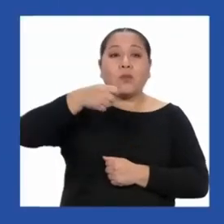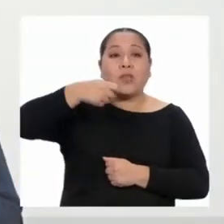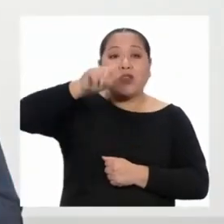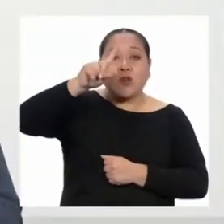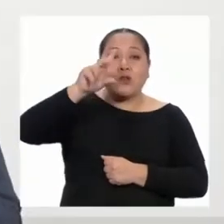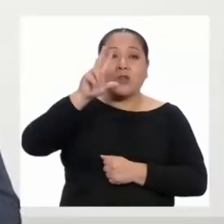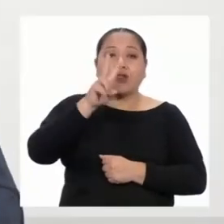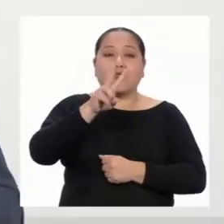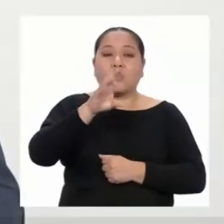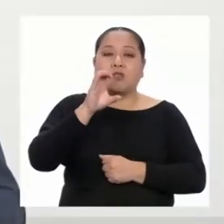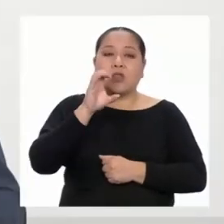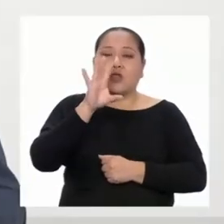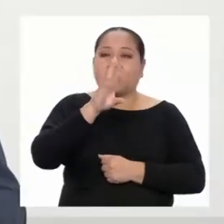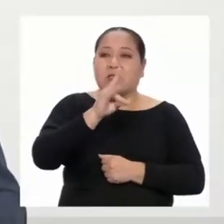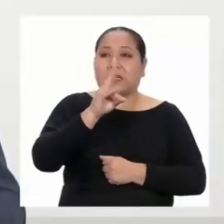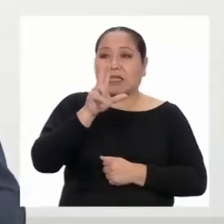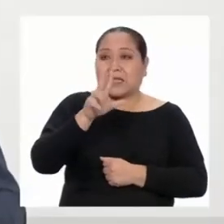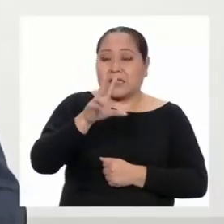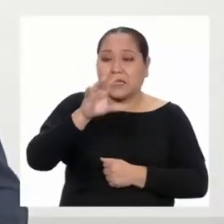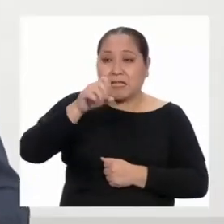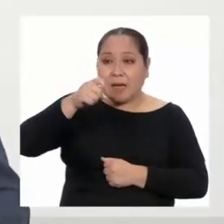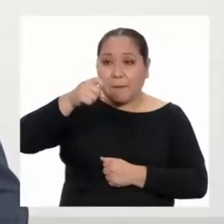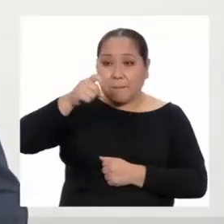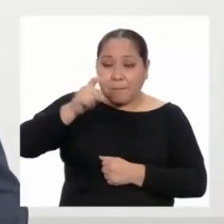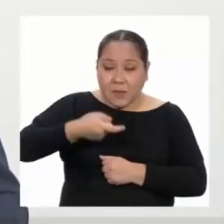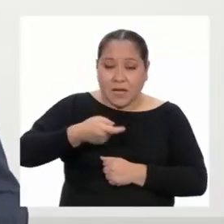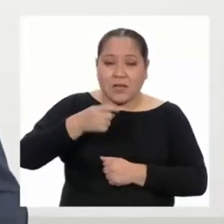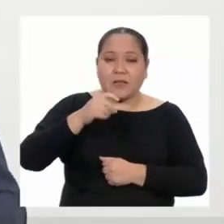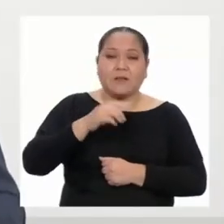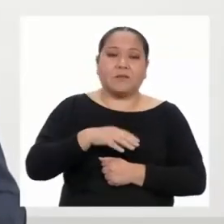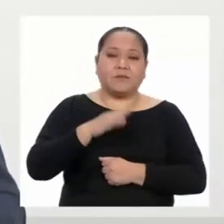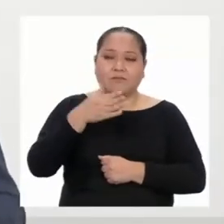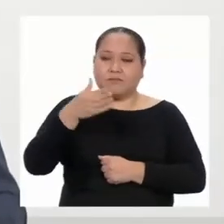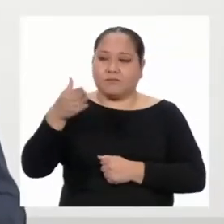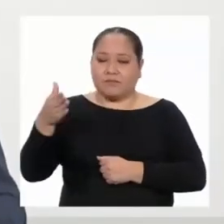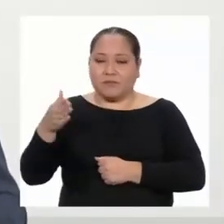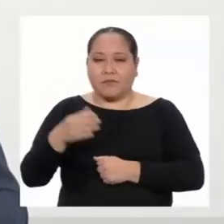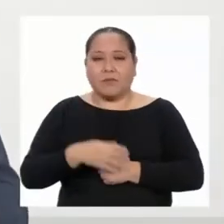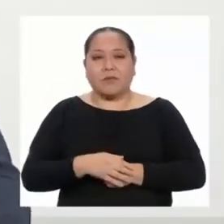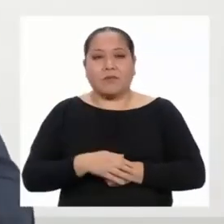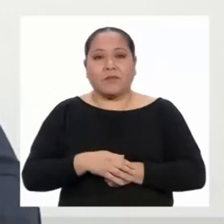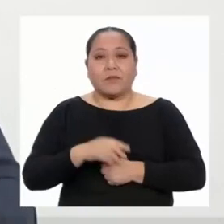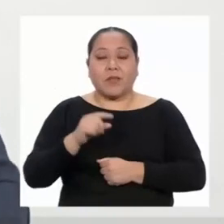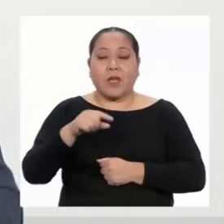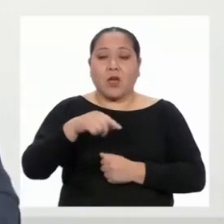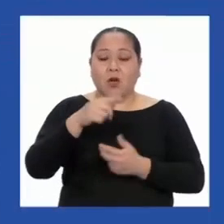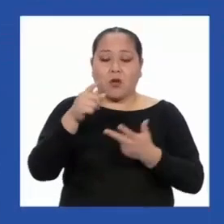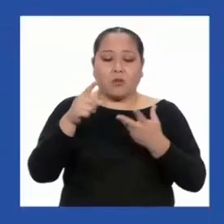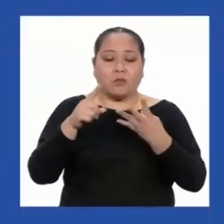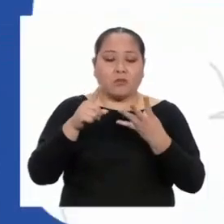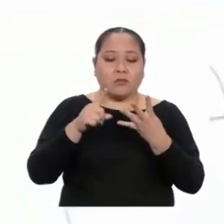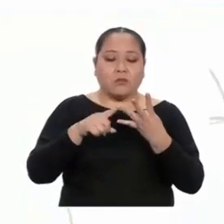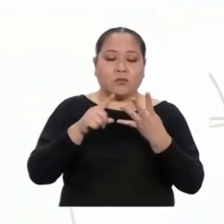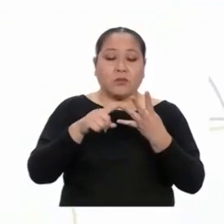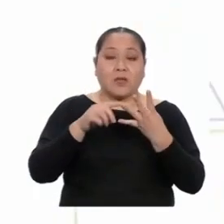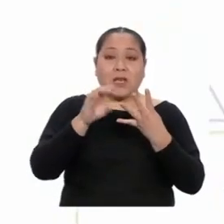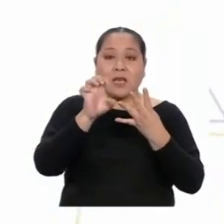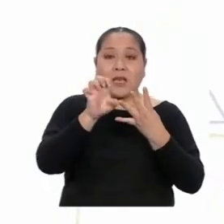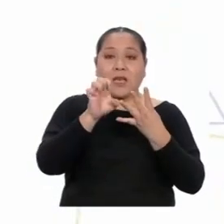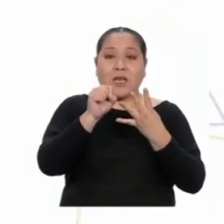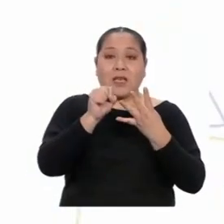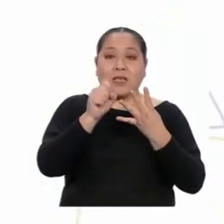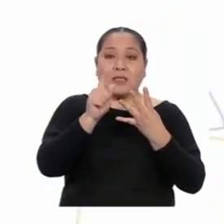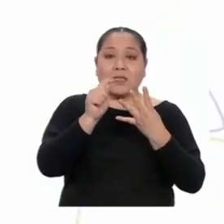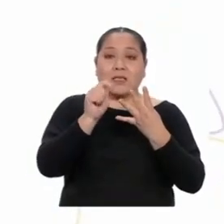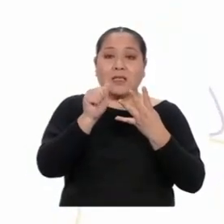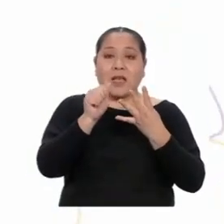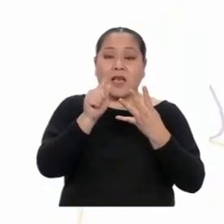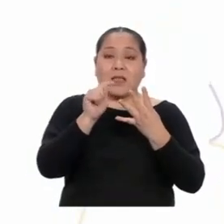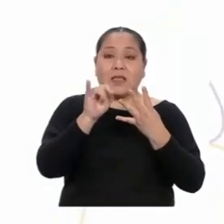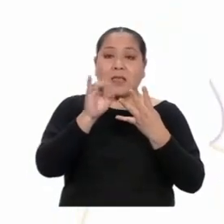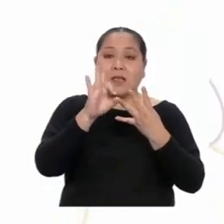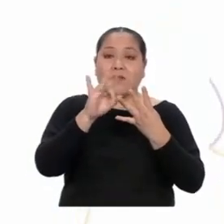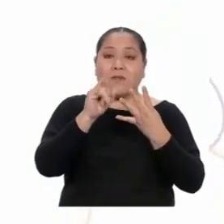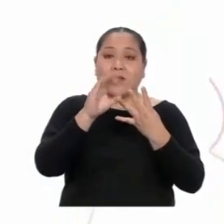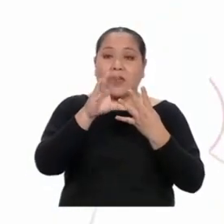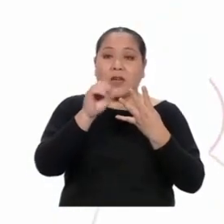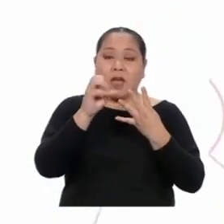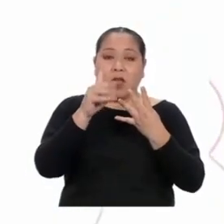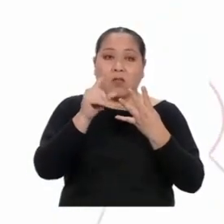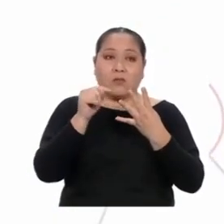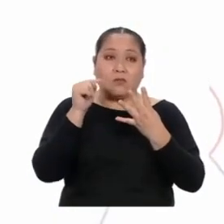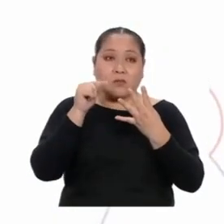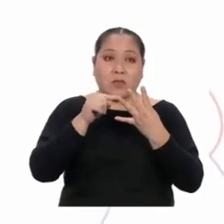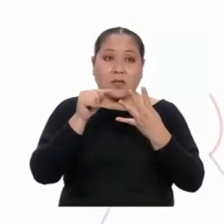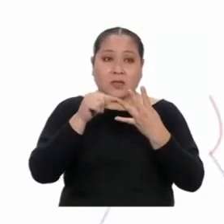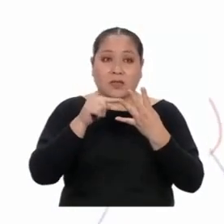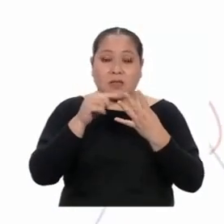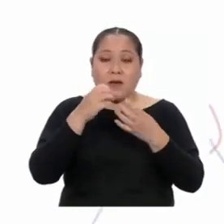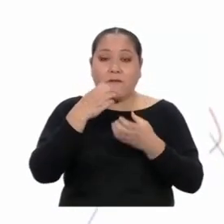31.237.385. El siguiente método de muestreo es el aleatorio estratificado. Con este método,